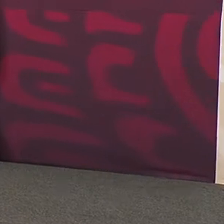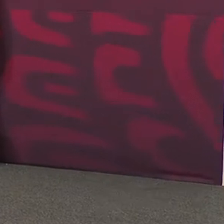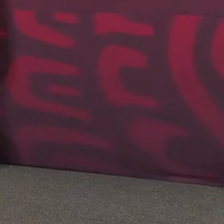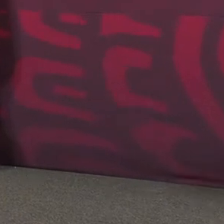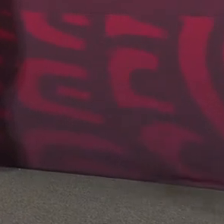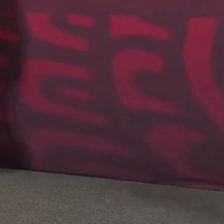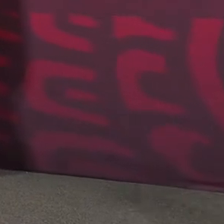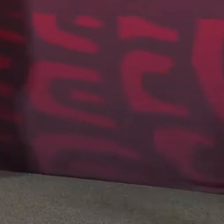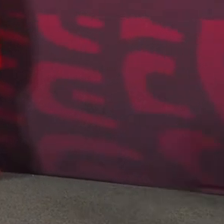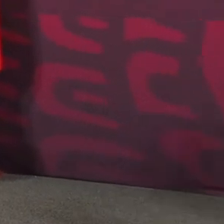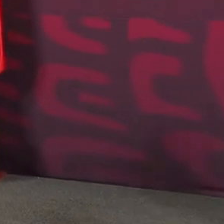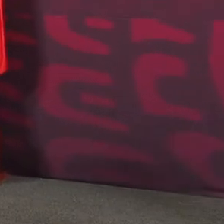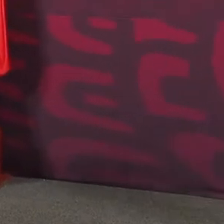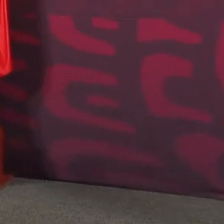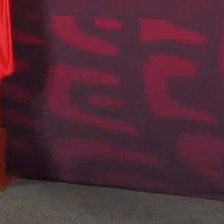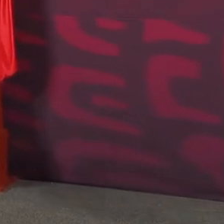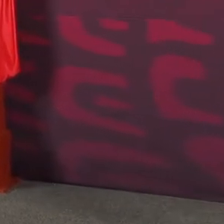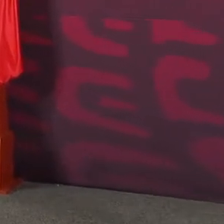Ánimo.